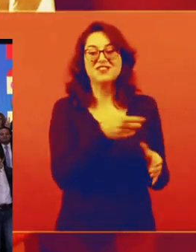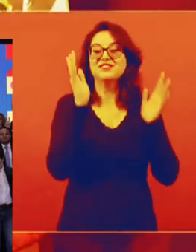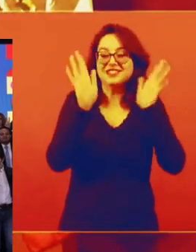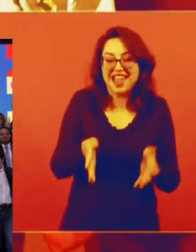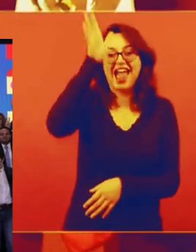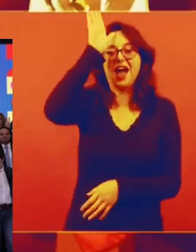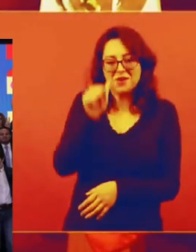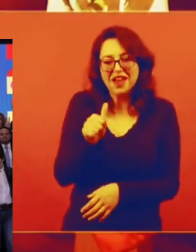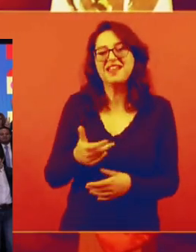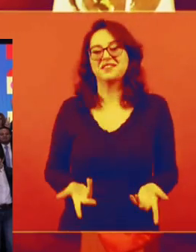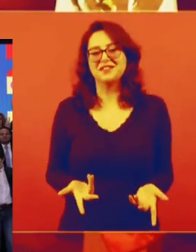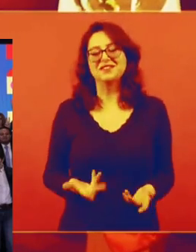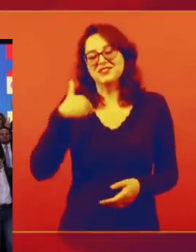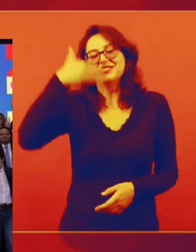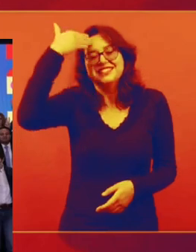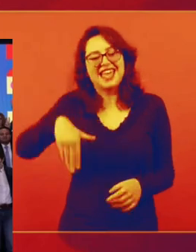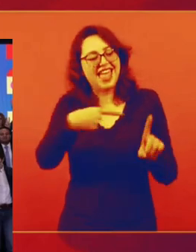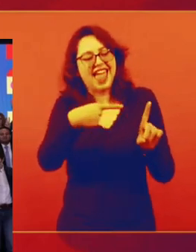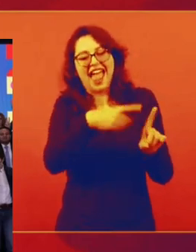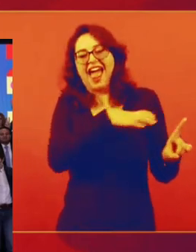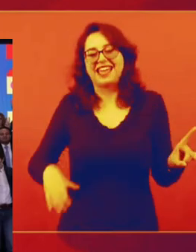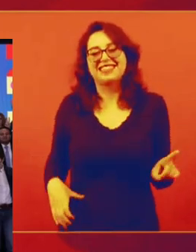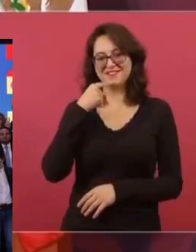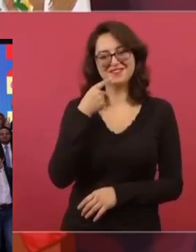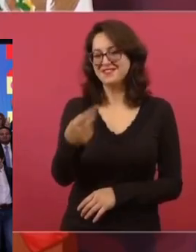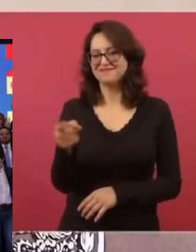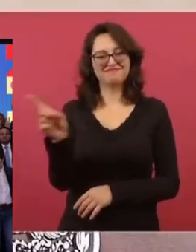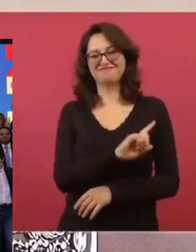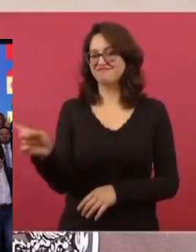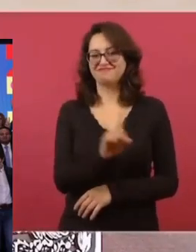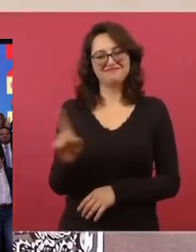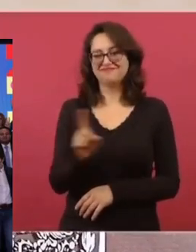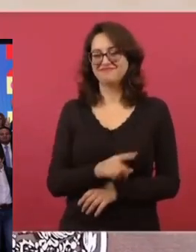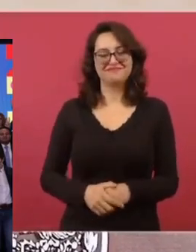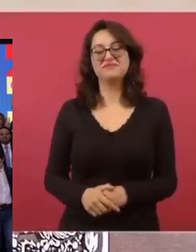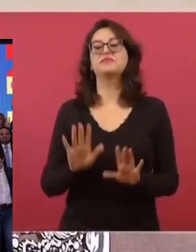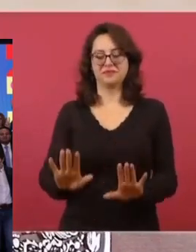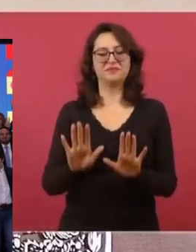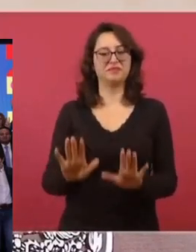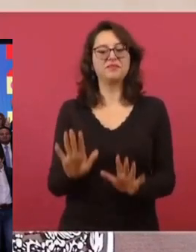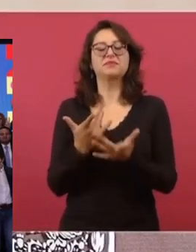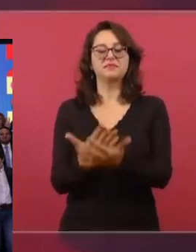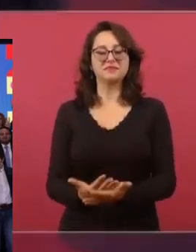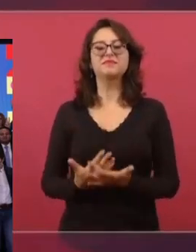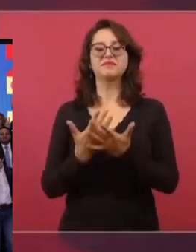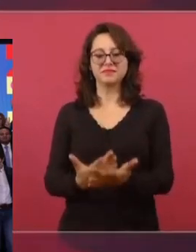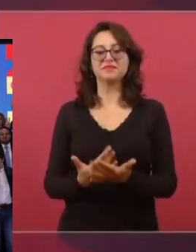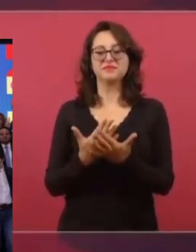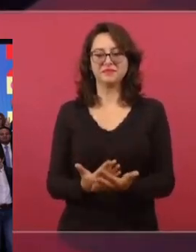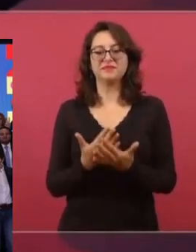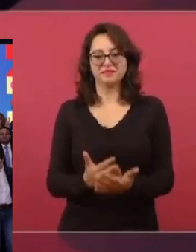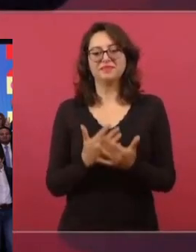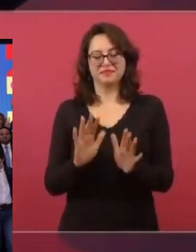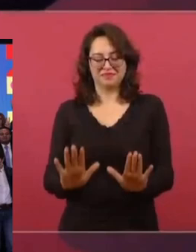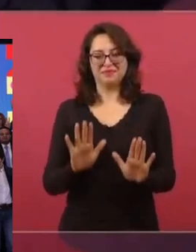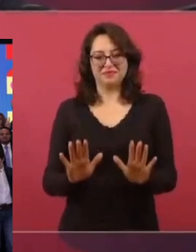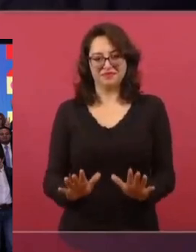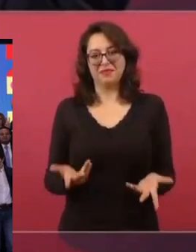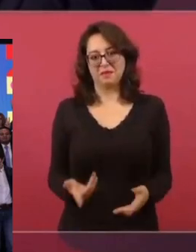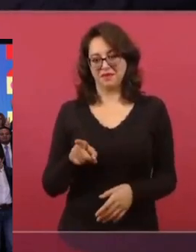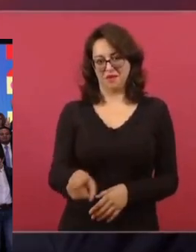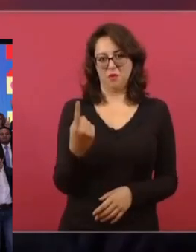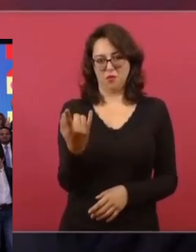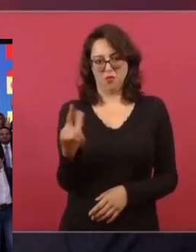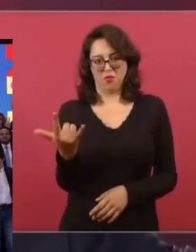Ya tengo la información de que tienen el acuerdo. No, se las voy a dar, pues claro que se las voy a dar. Pero esperen que pase la celebración,